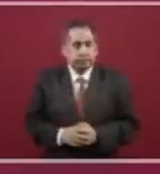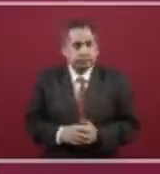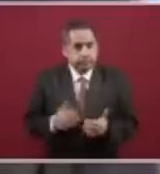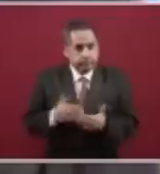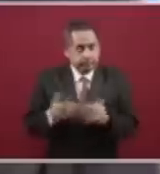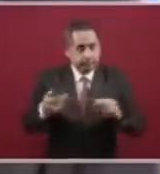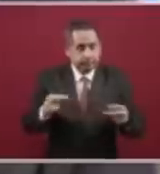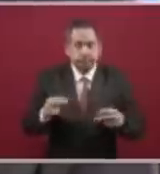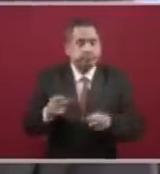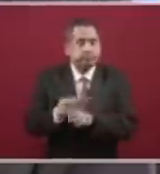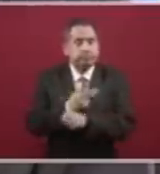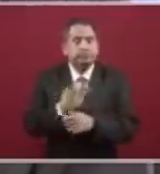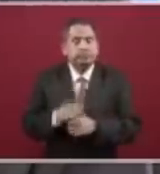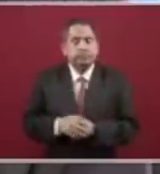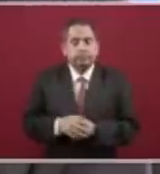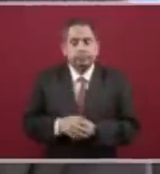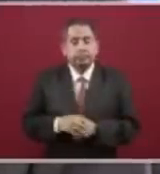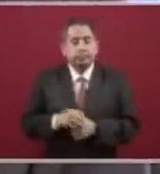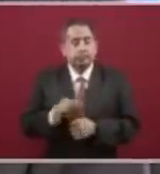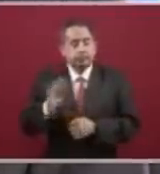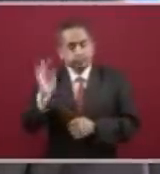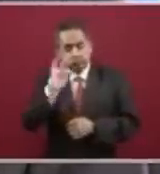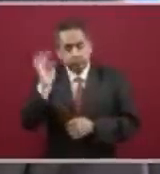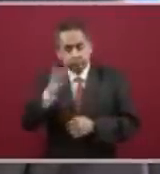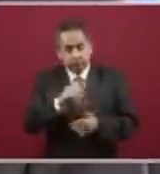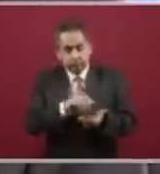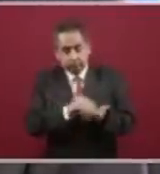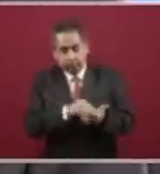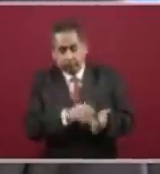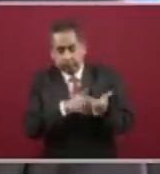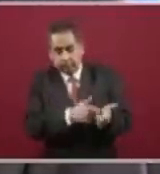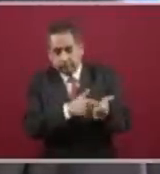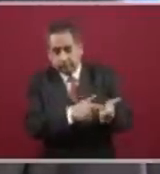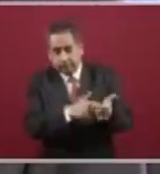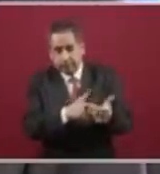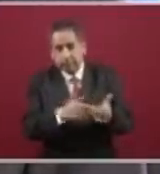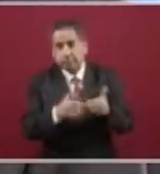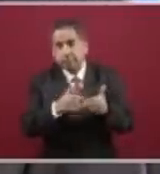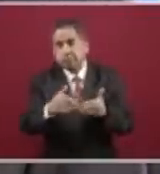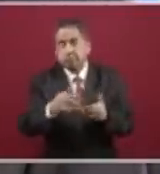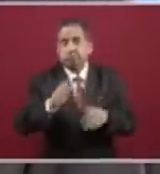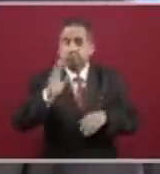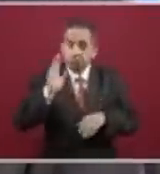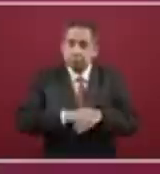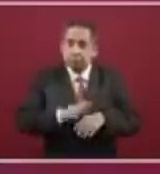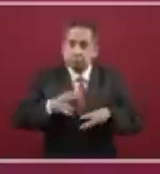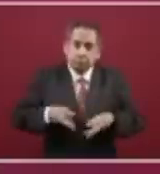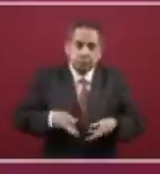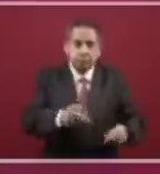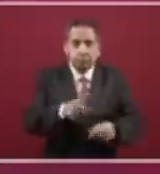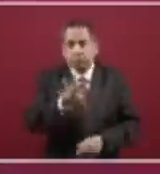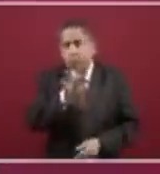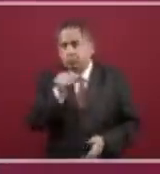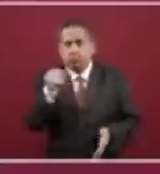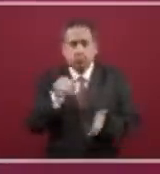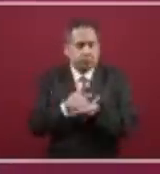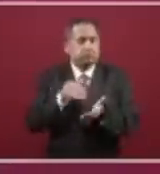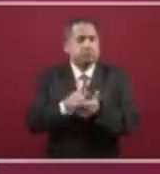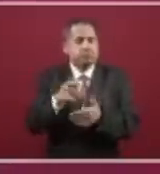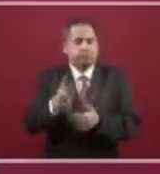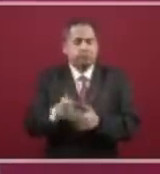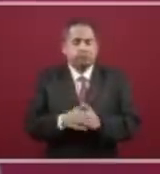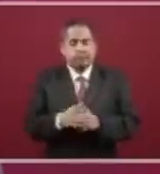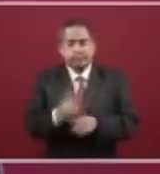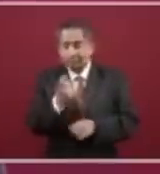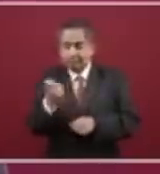el continuar con la obra del nuevo aeropuerto habría requerido una inversión del orden de 400 mil millones de pesos 100